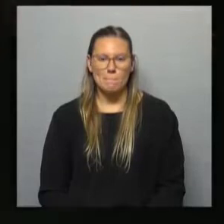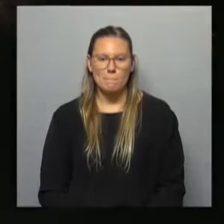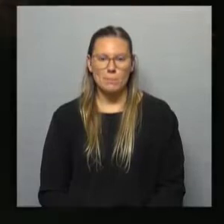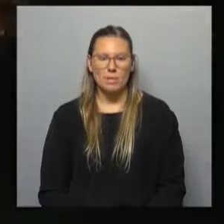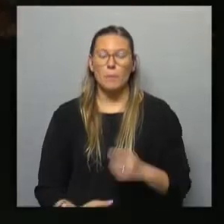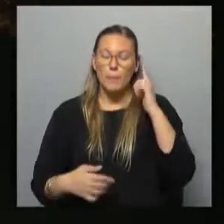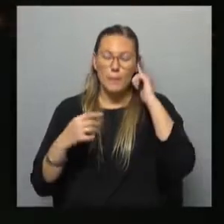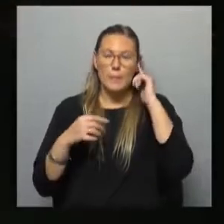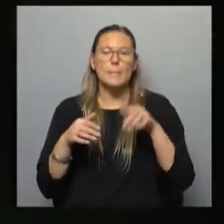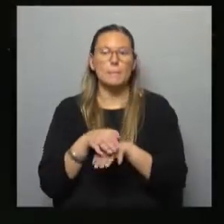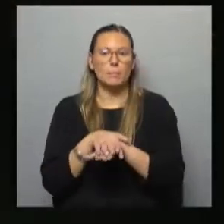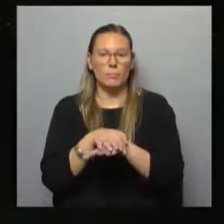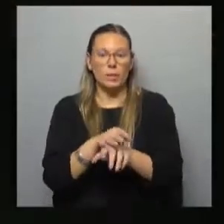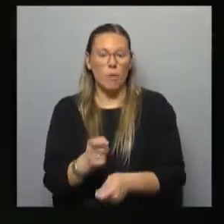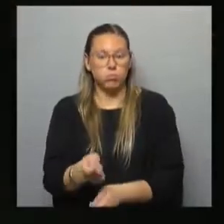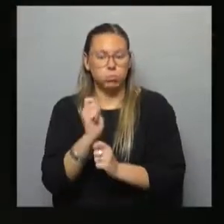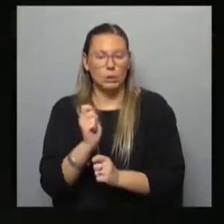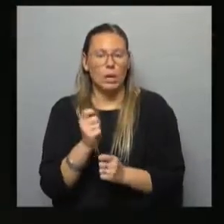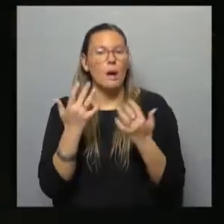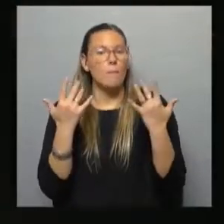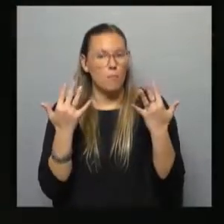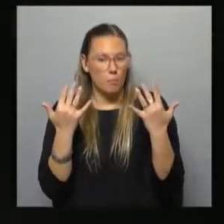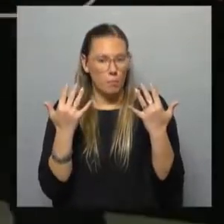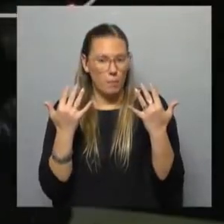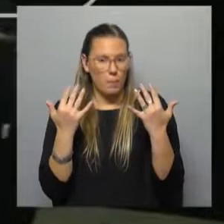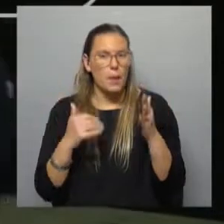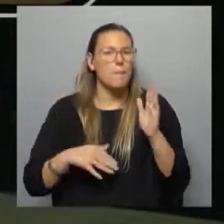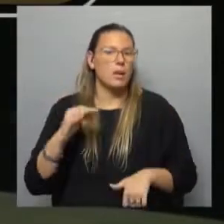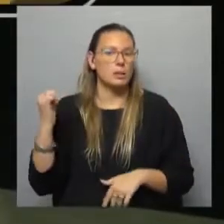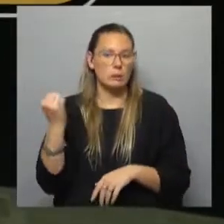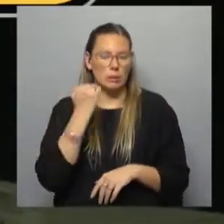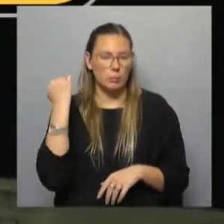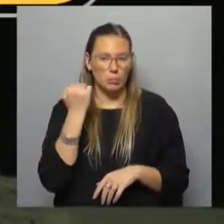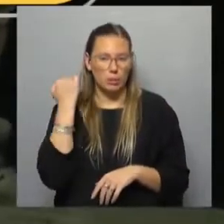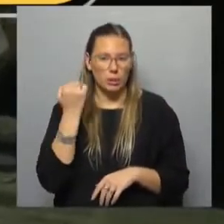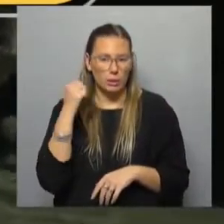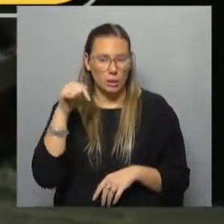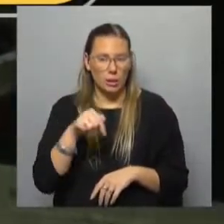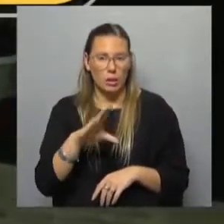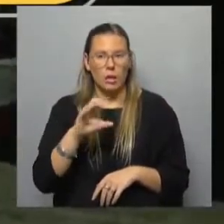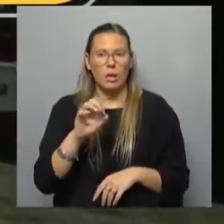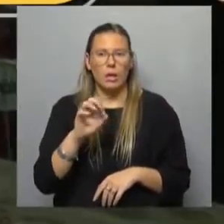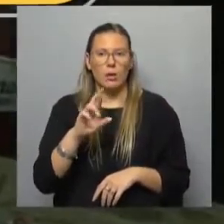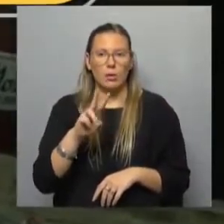Las especies capturadas artesanalmente más importantes en nuestras aguas son la